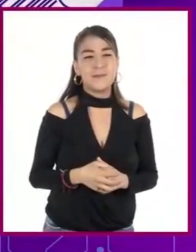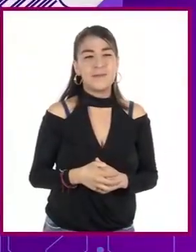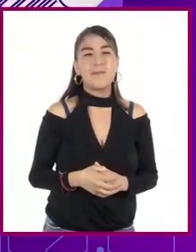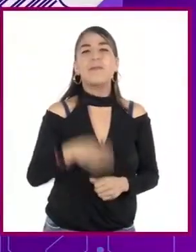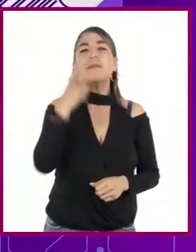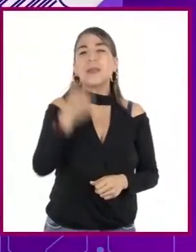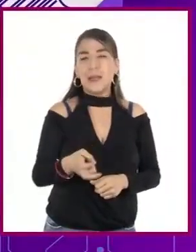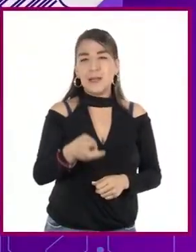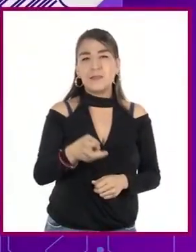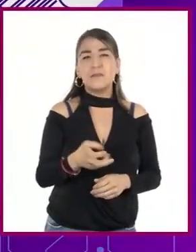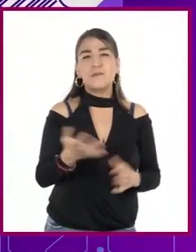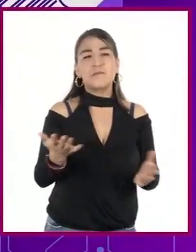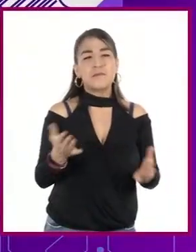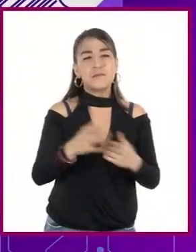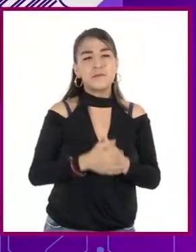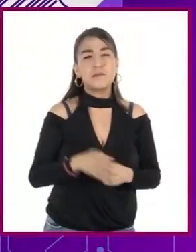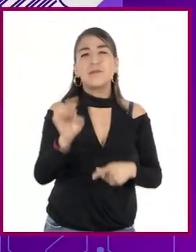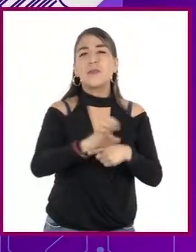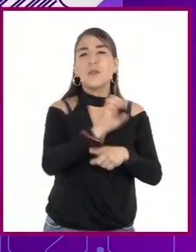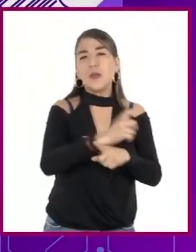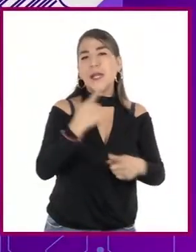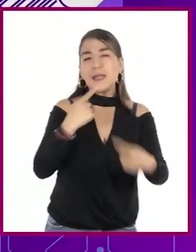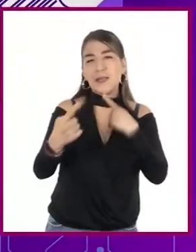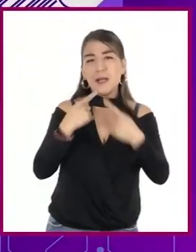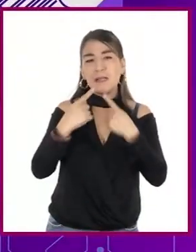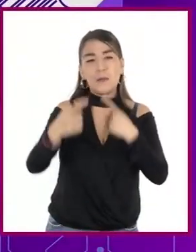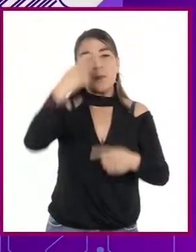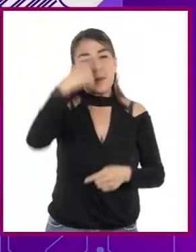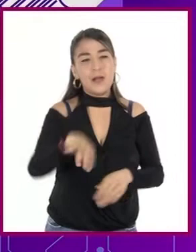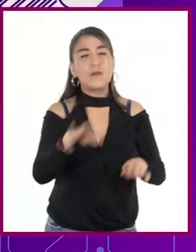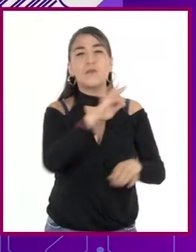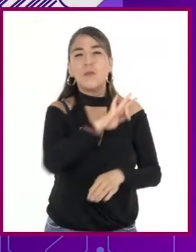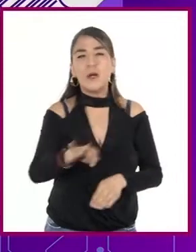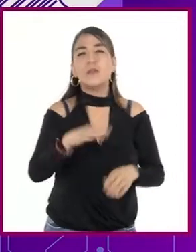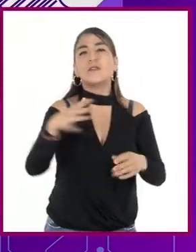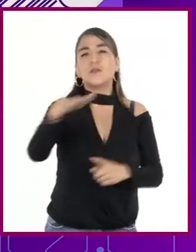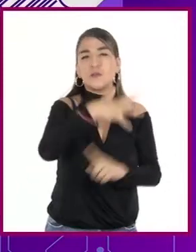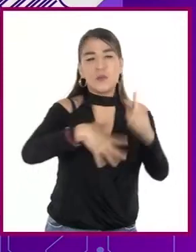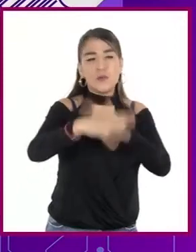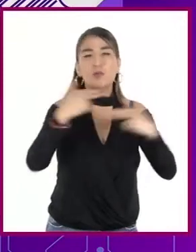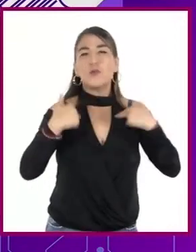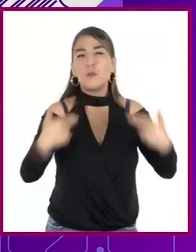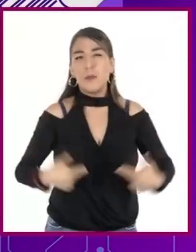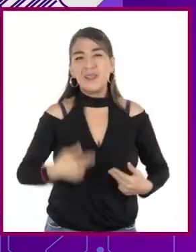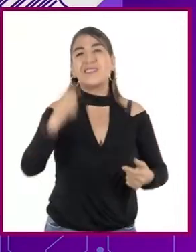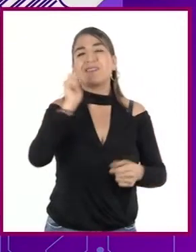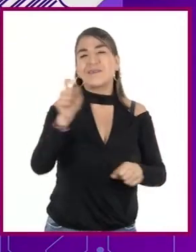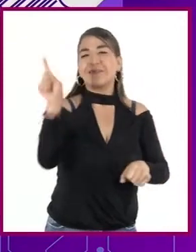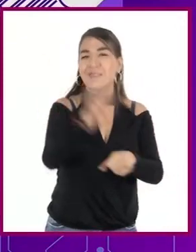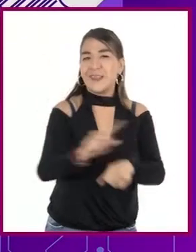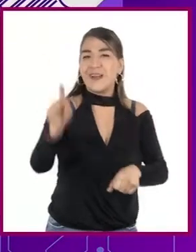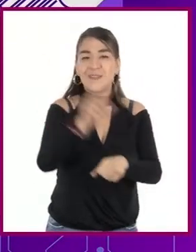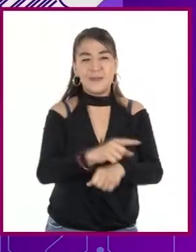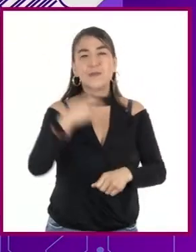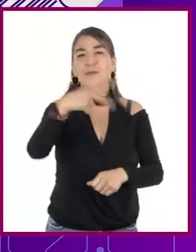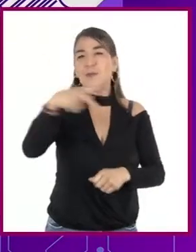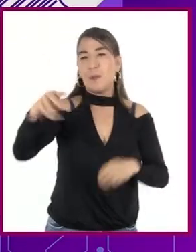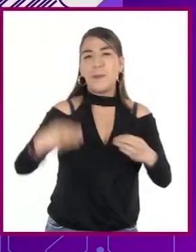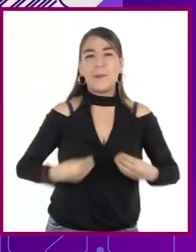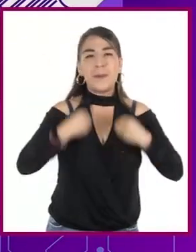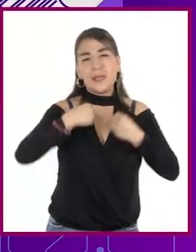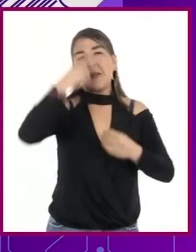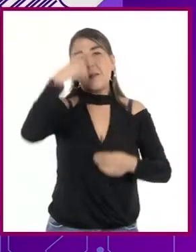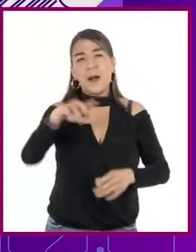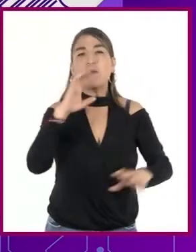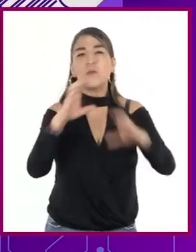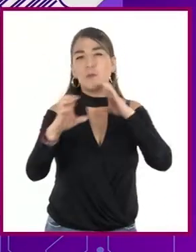Maestra, entonces, el diálogo es una capacidad de los seres humanos que está presente a diario en la vida para